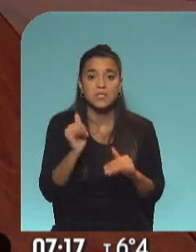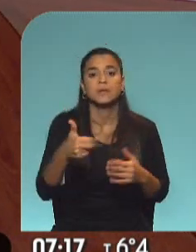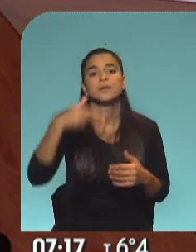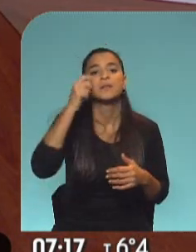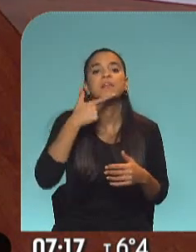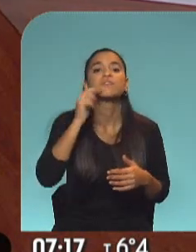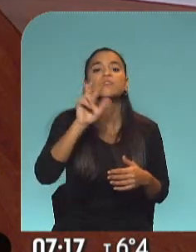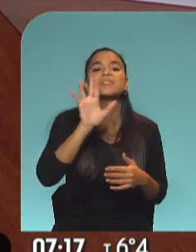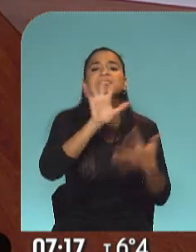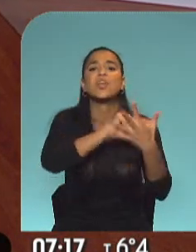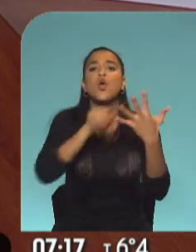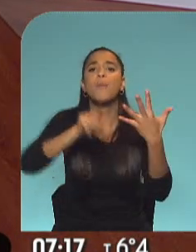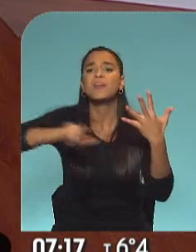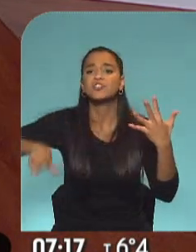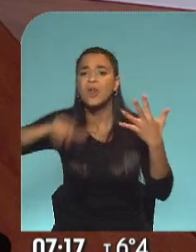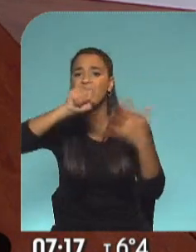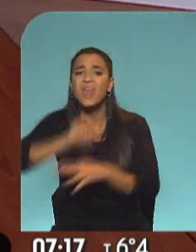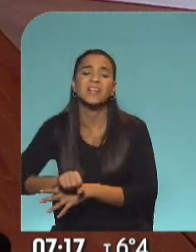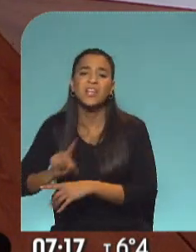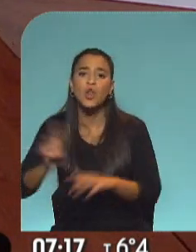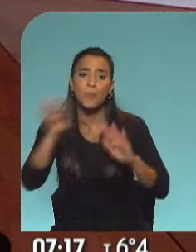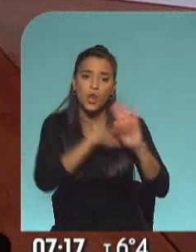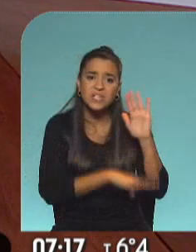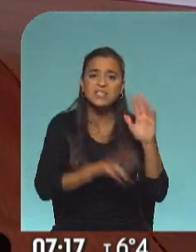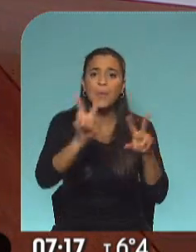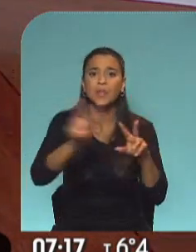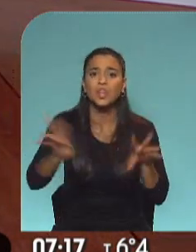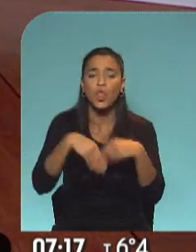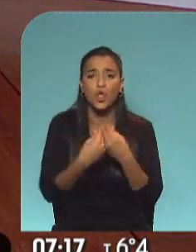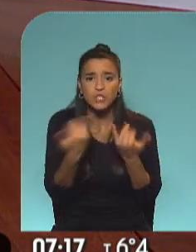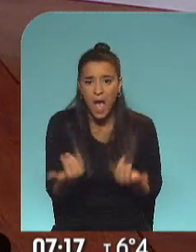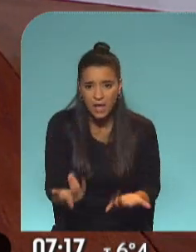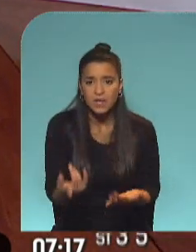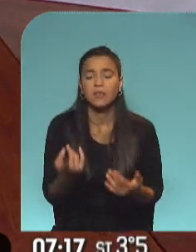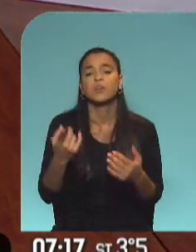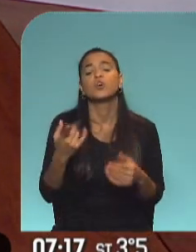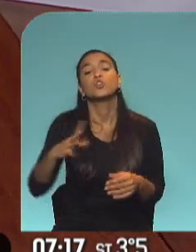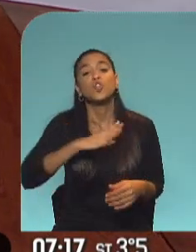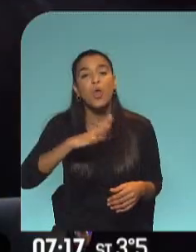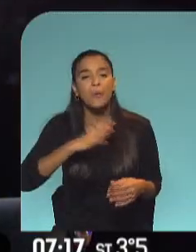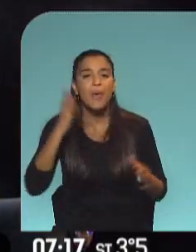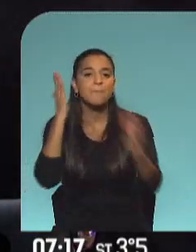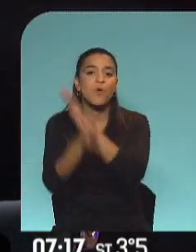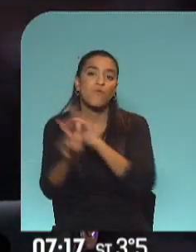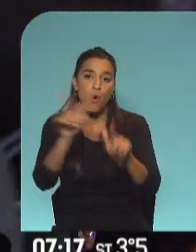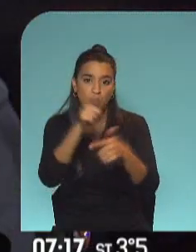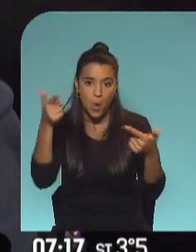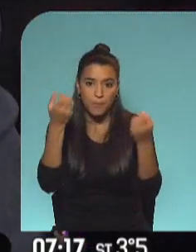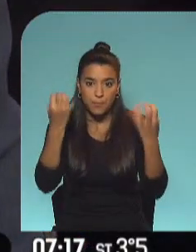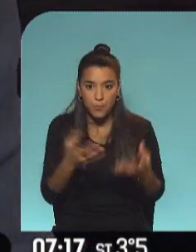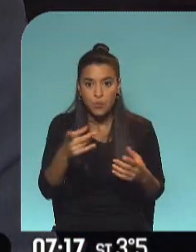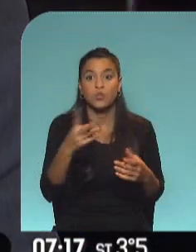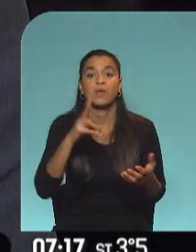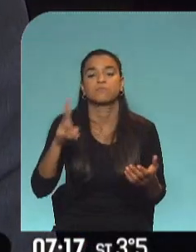otras 5 personas que no fueron detenidas y que forman parte de la lista de 22? Técnicamente todavía no están como prófugos, porque a partir de que se